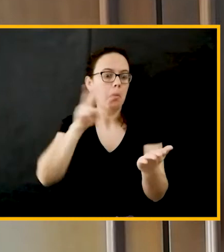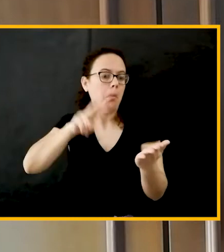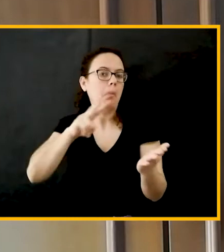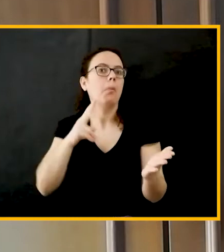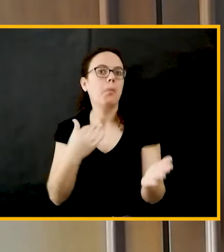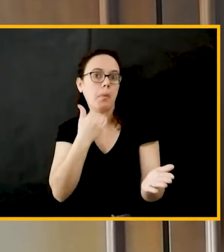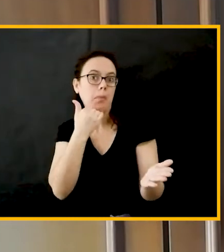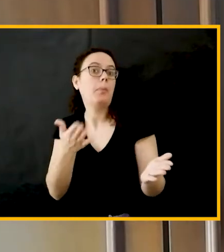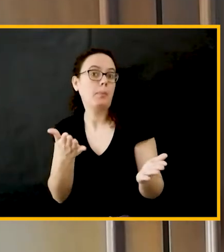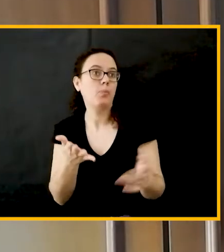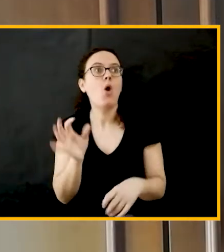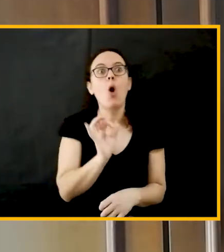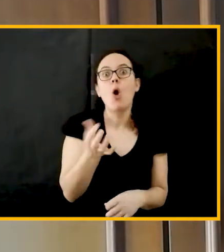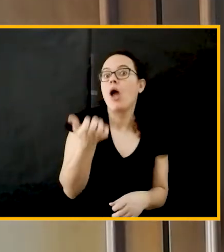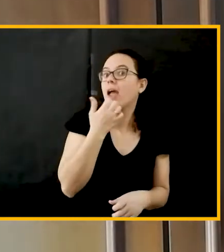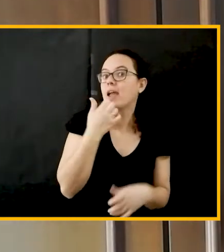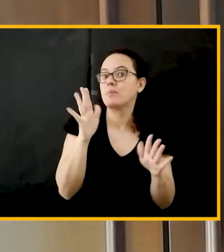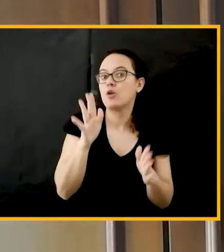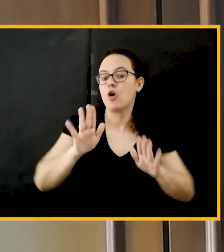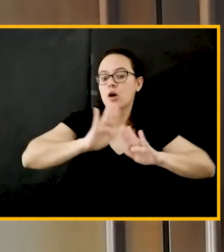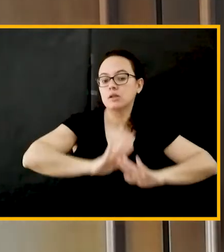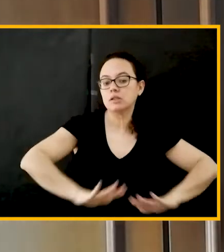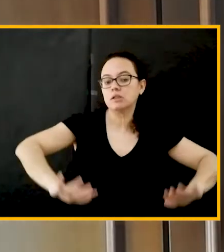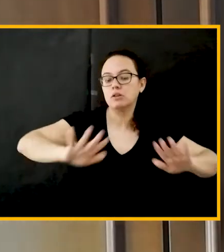mucho. Si digo, por ejemplo, slow